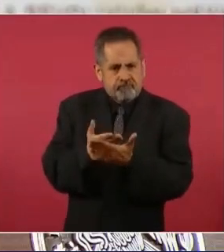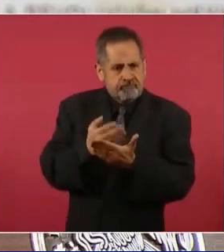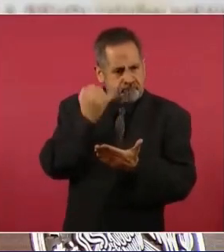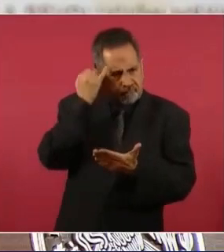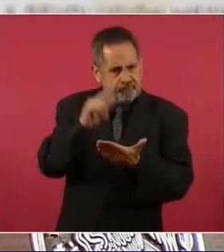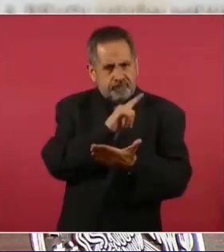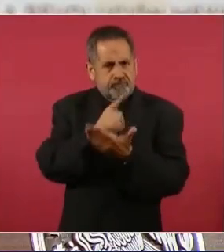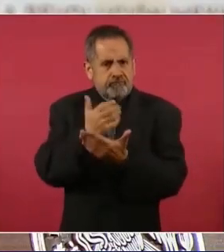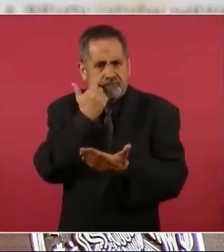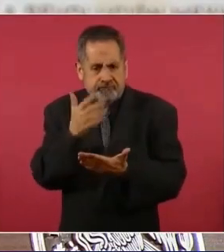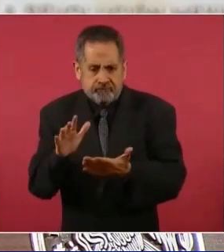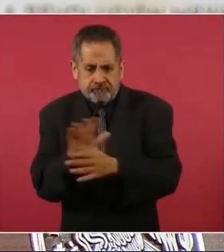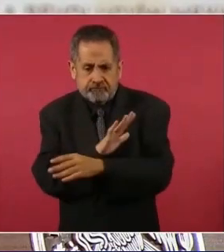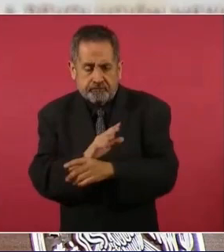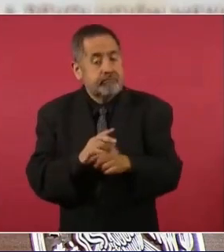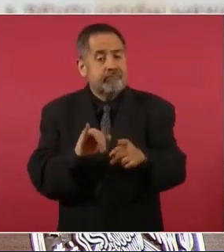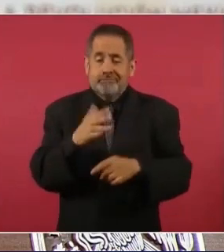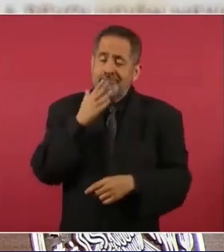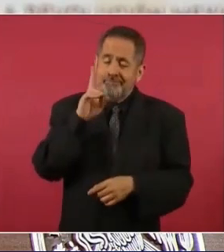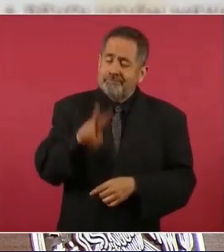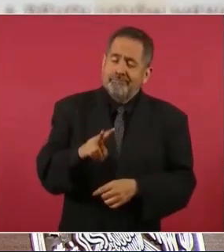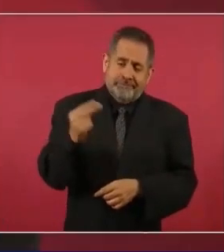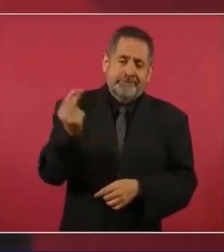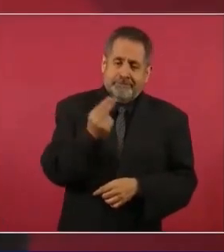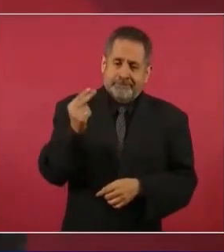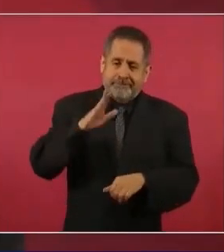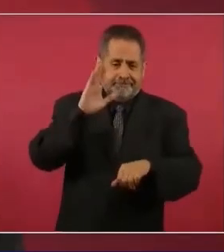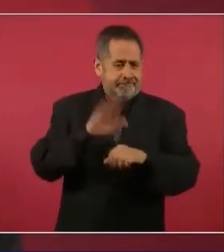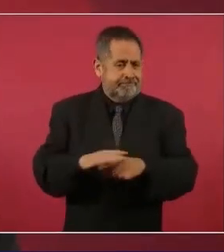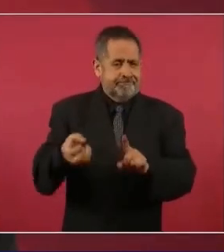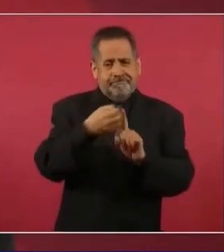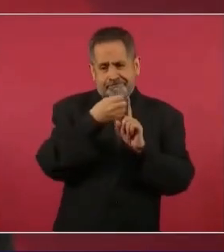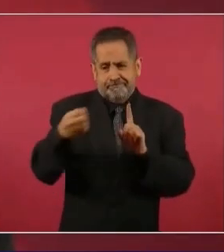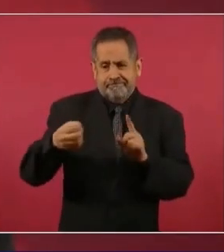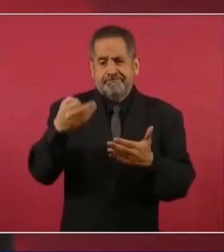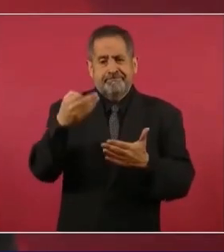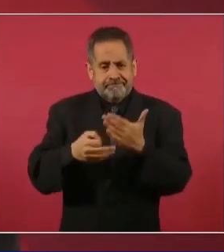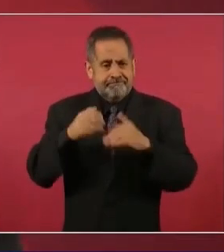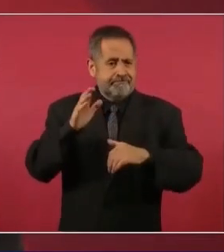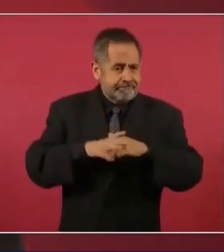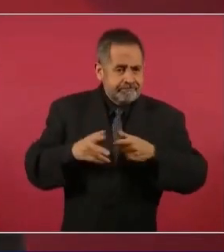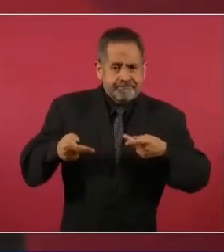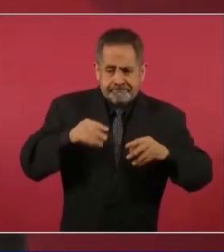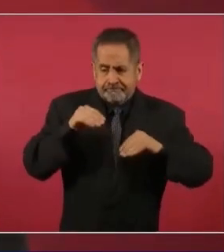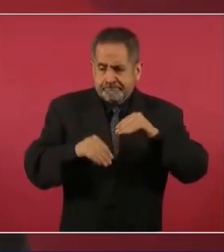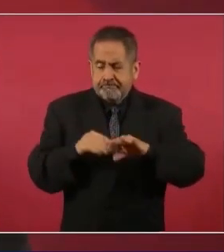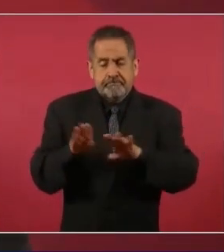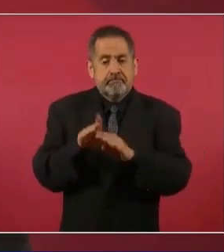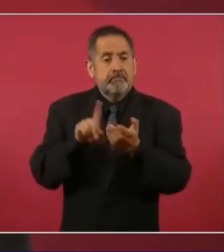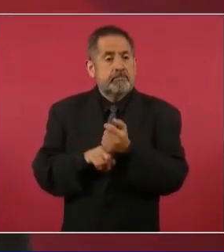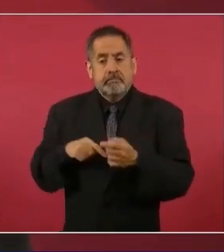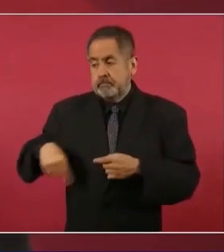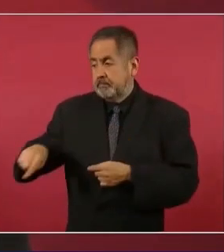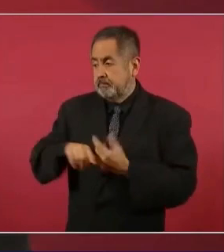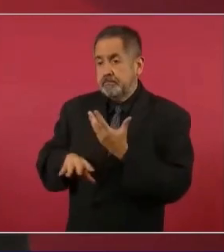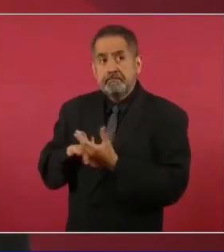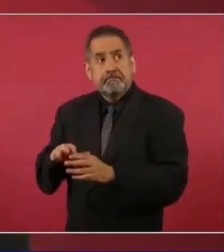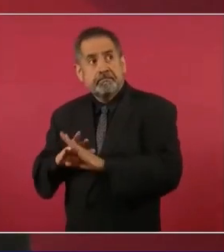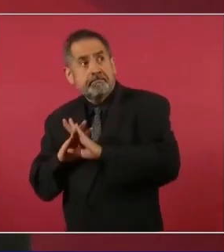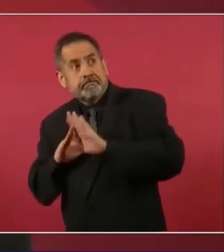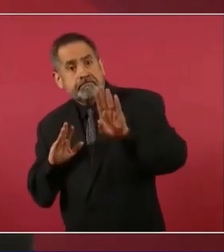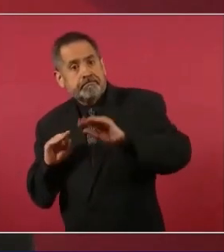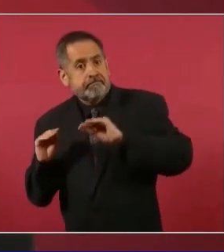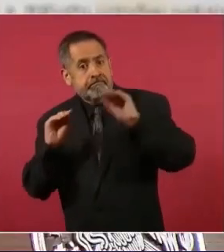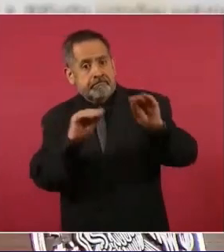porque sí hace falta más organización de nuestros paisanos.